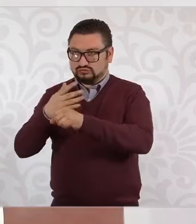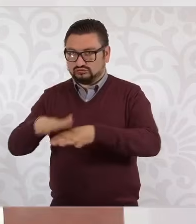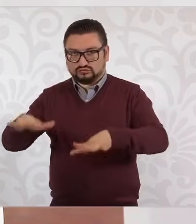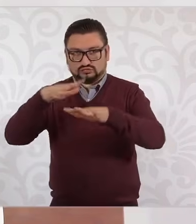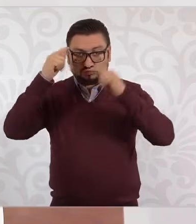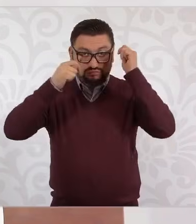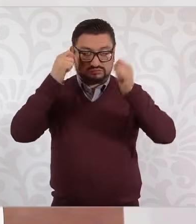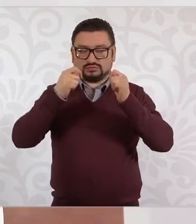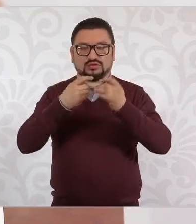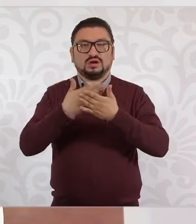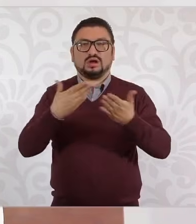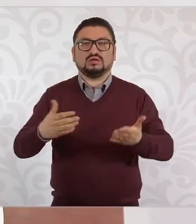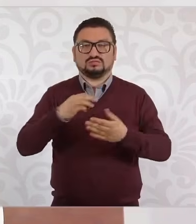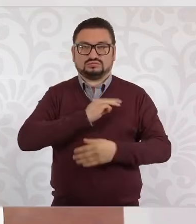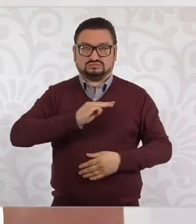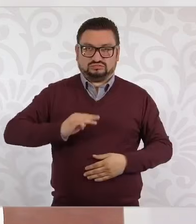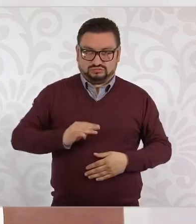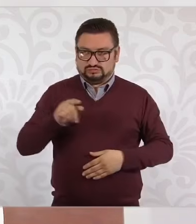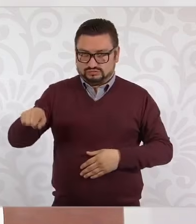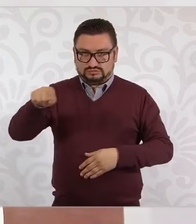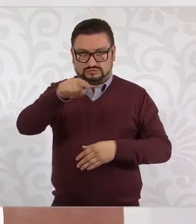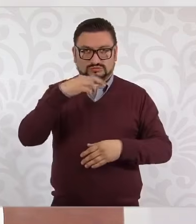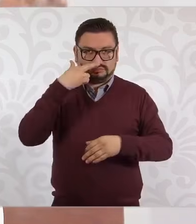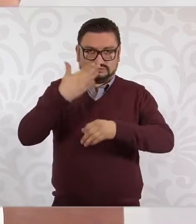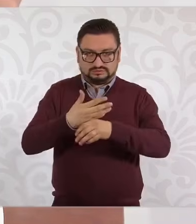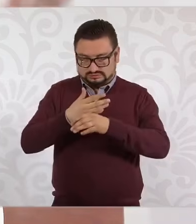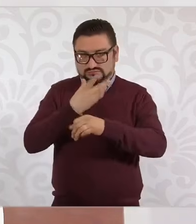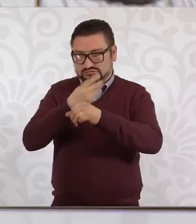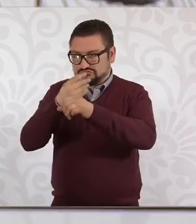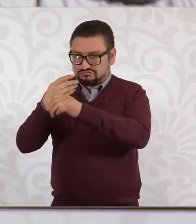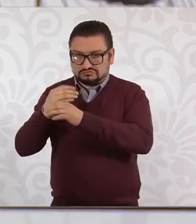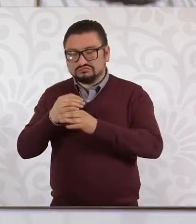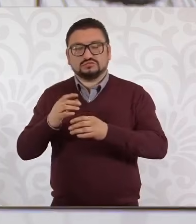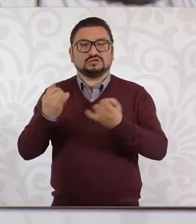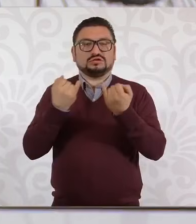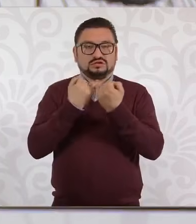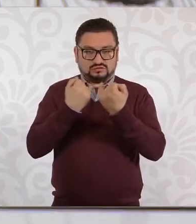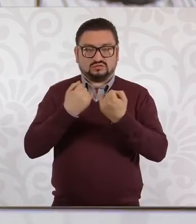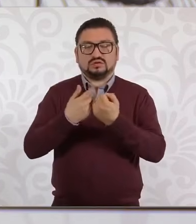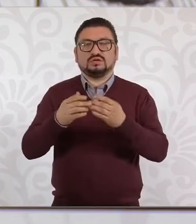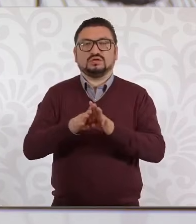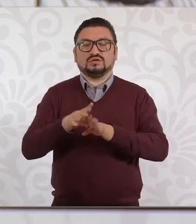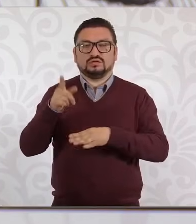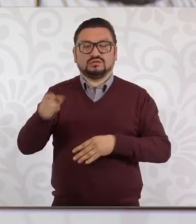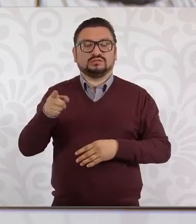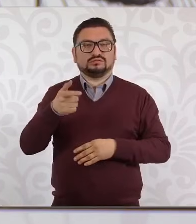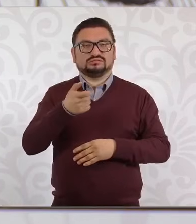turísticas, pues que fueran los municipios quienes le den el mantenimiento y en todo caso, pues a través del cobro de